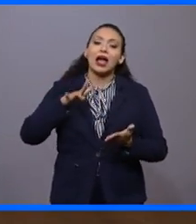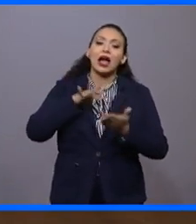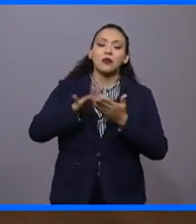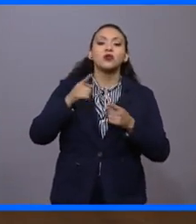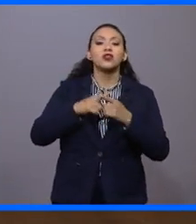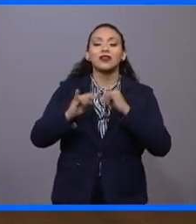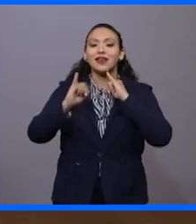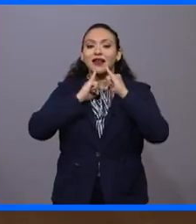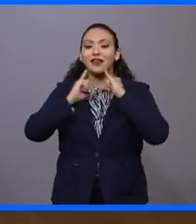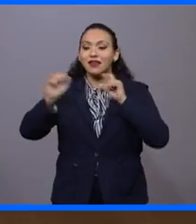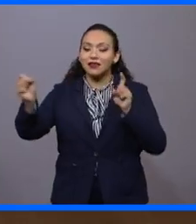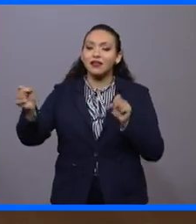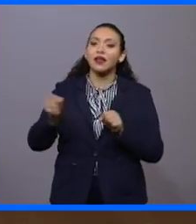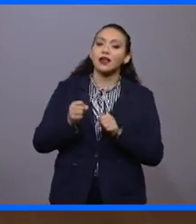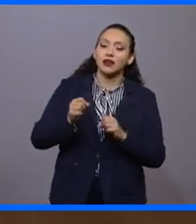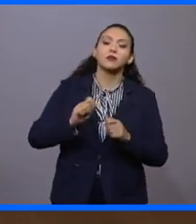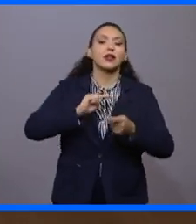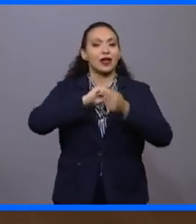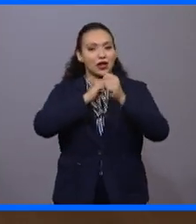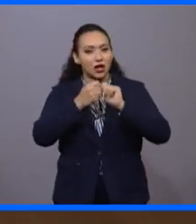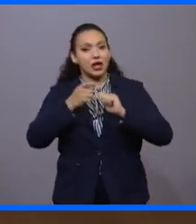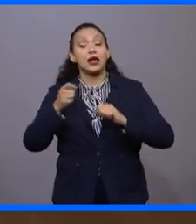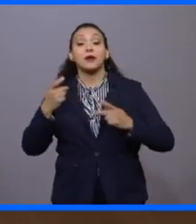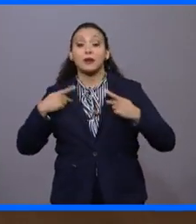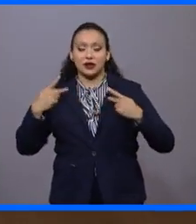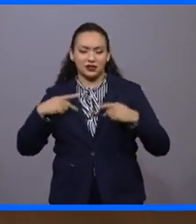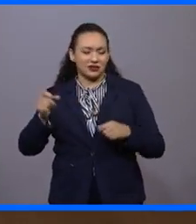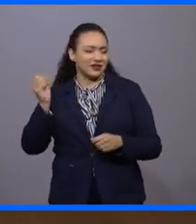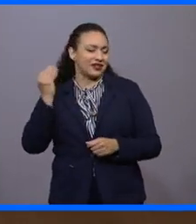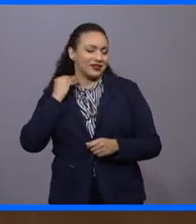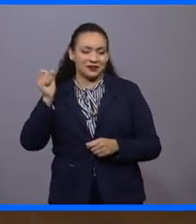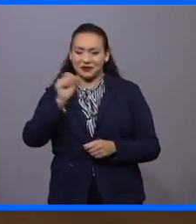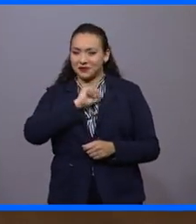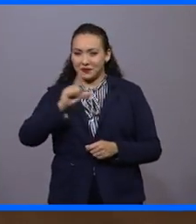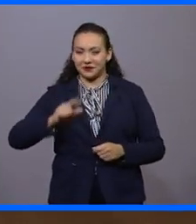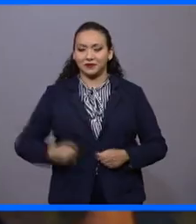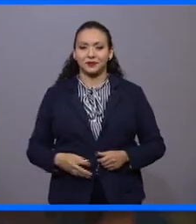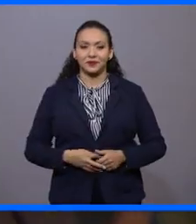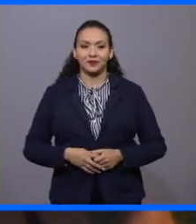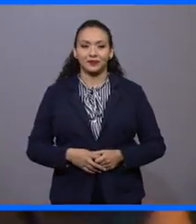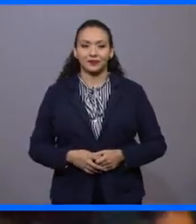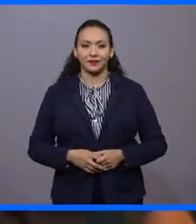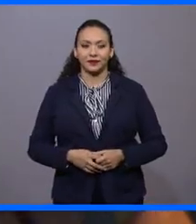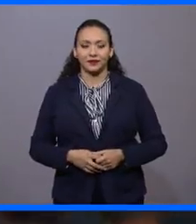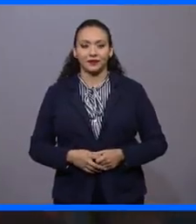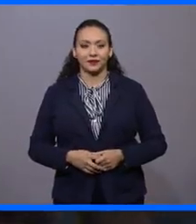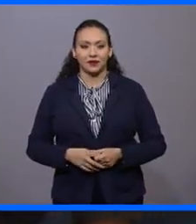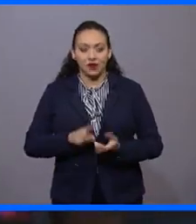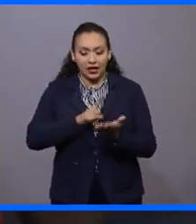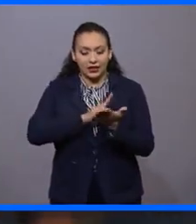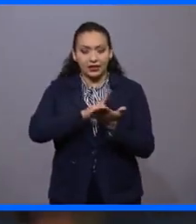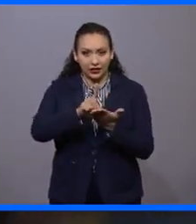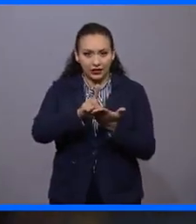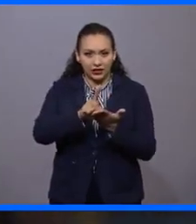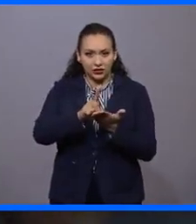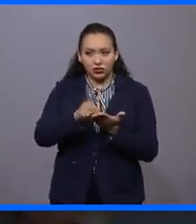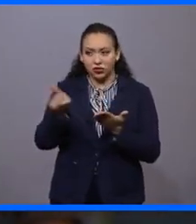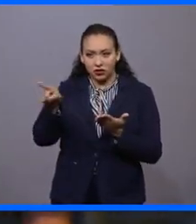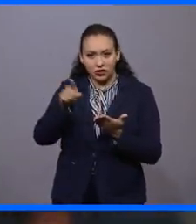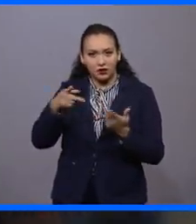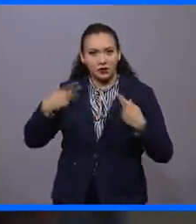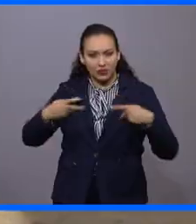personas intérpretes, traductoras y defensoras especializadas. El derecho a la traducción y a